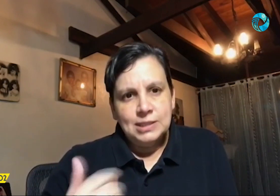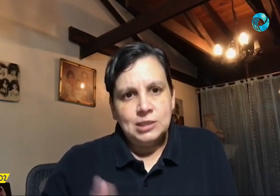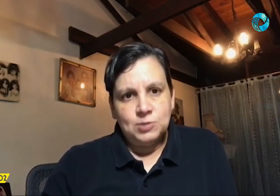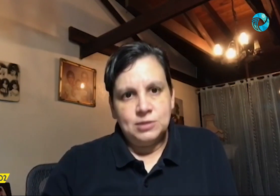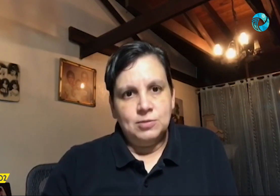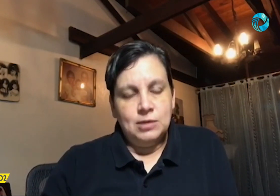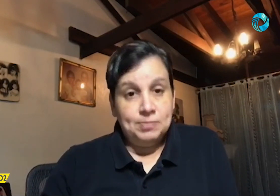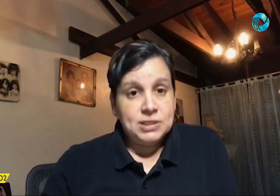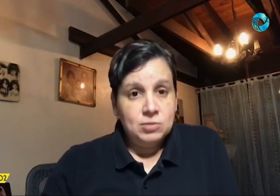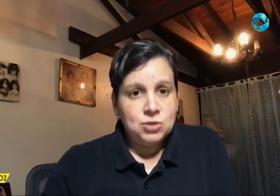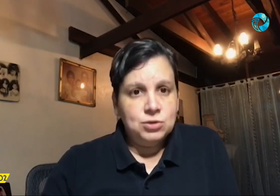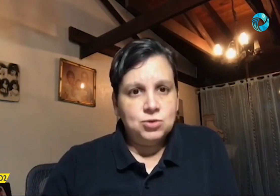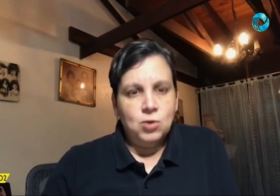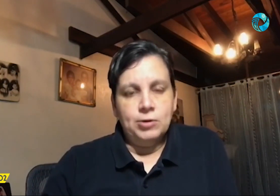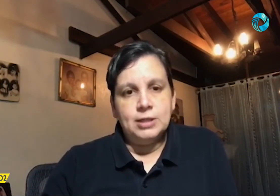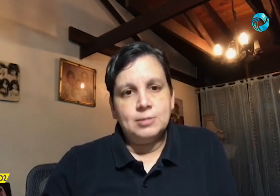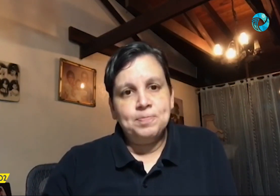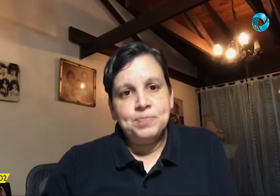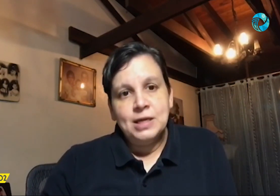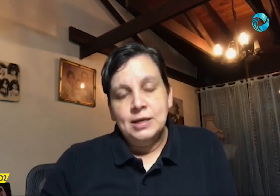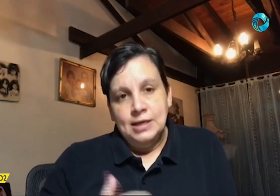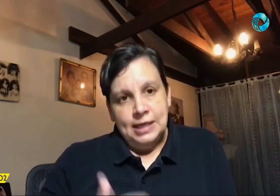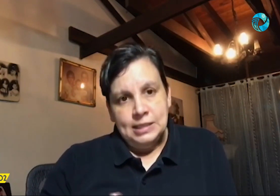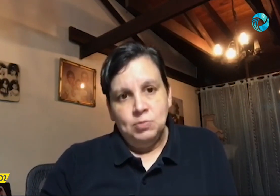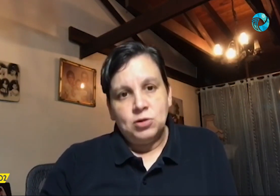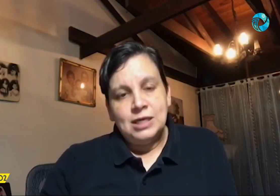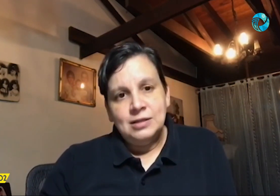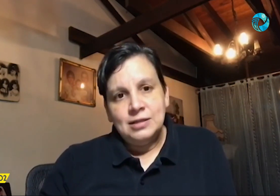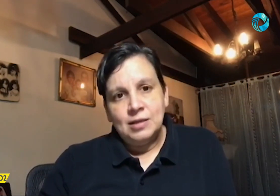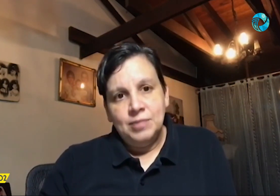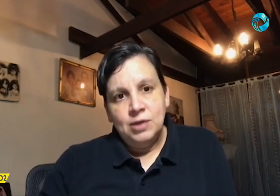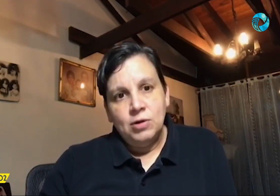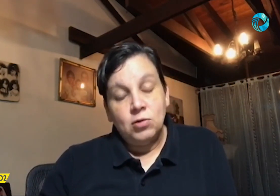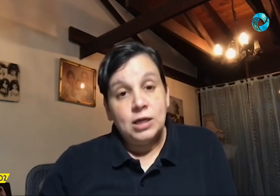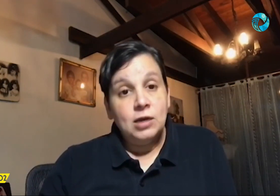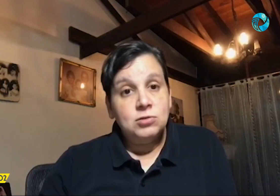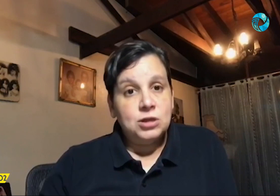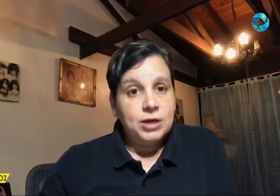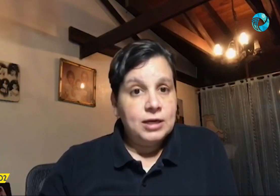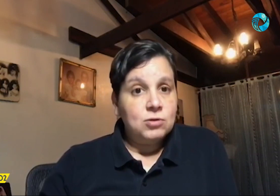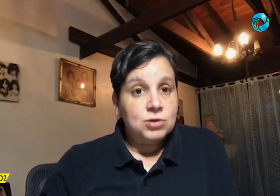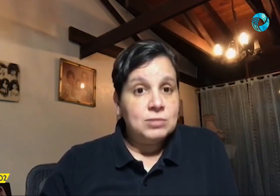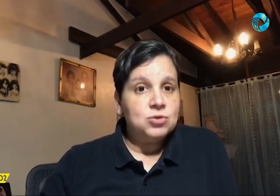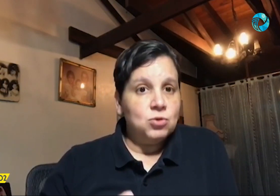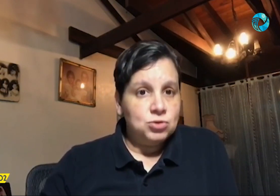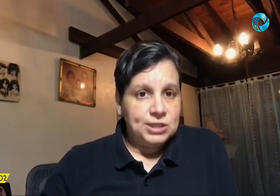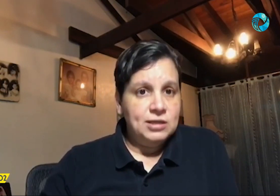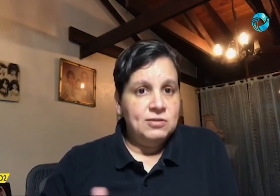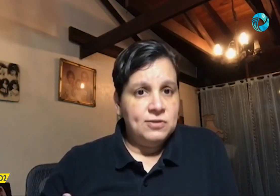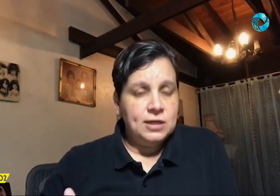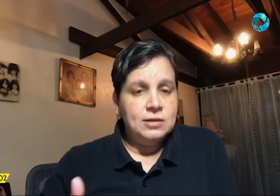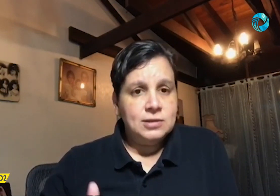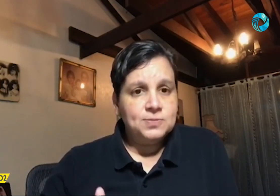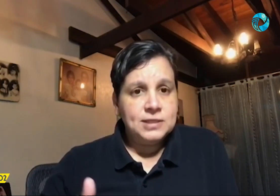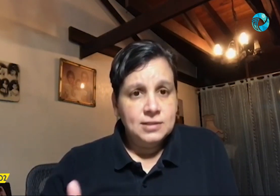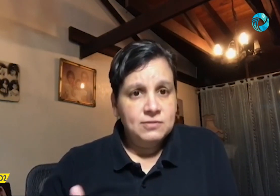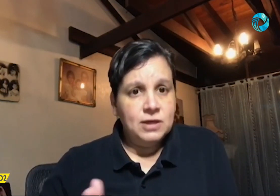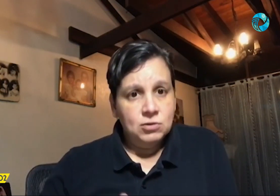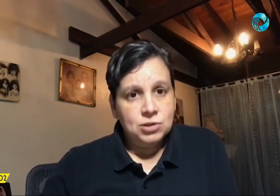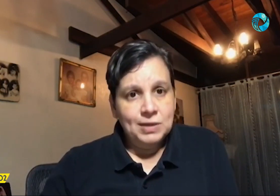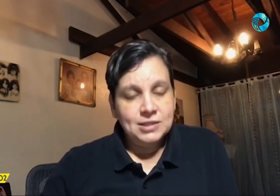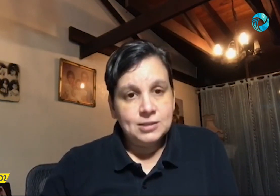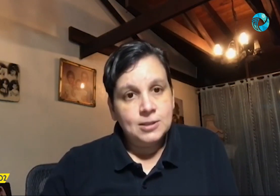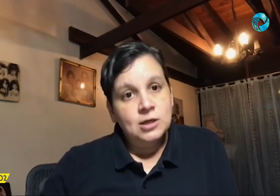y la preservación de su hábitat. Es importante también recordar que en Costa Rica contamos con 6 diferentes especies de